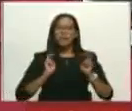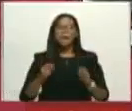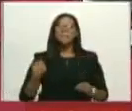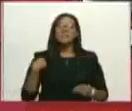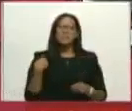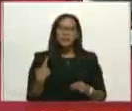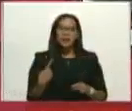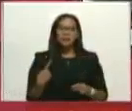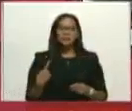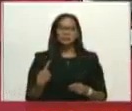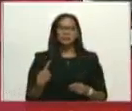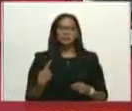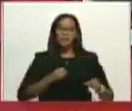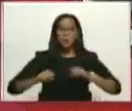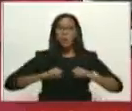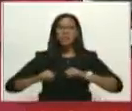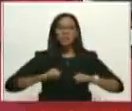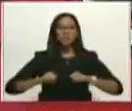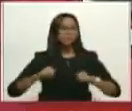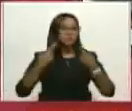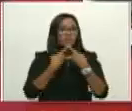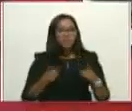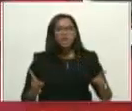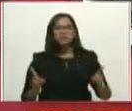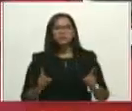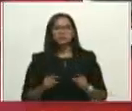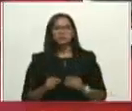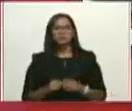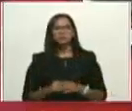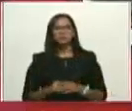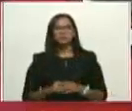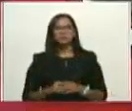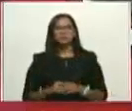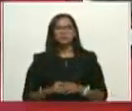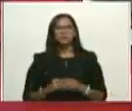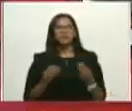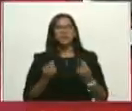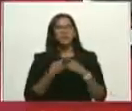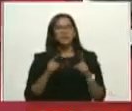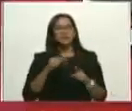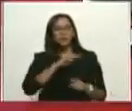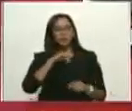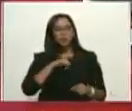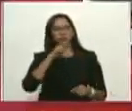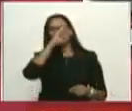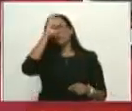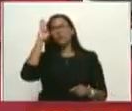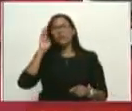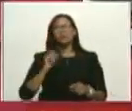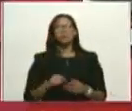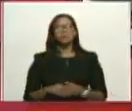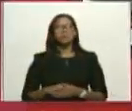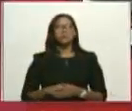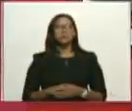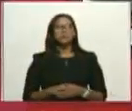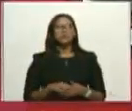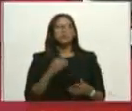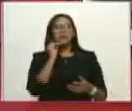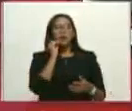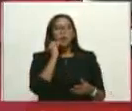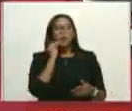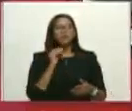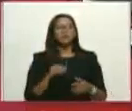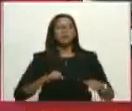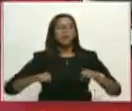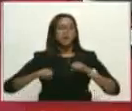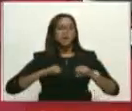que los motivan, son otros. Es muy diferente a nosotros, Diosdado. A la juventud, lo que nos